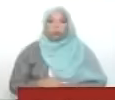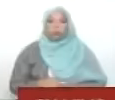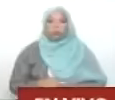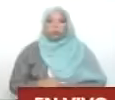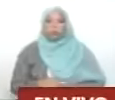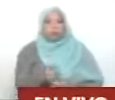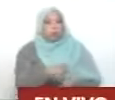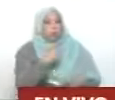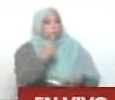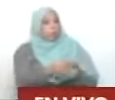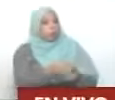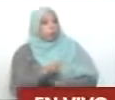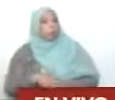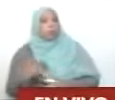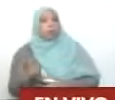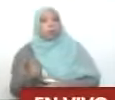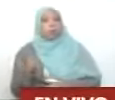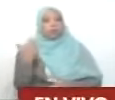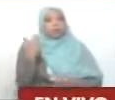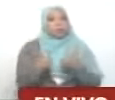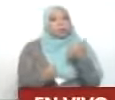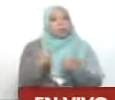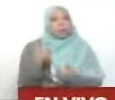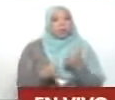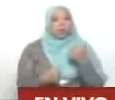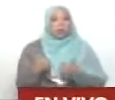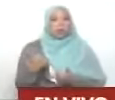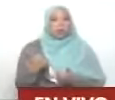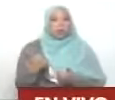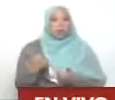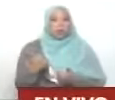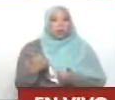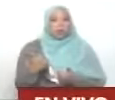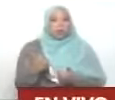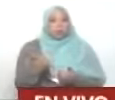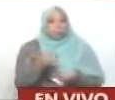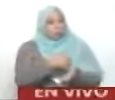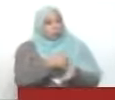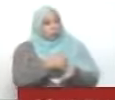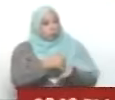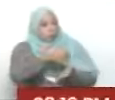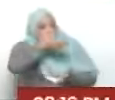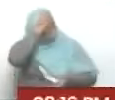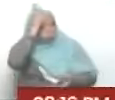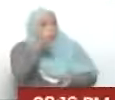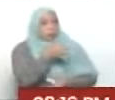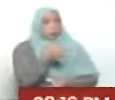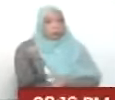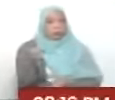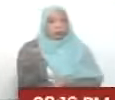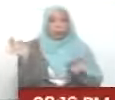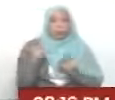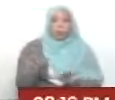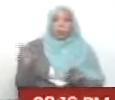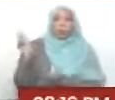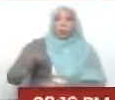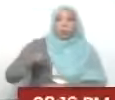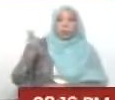Entonces él cree que puede levantarse y ser de Pataruco a Gallo Fino, y eso no se ha visto nunca.